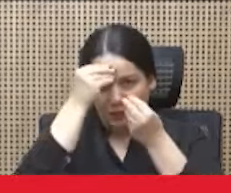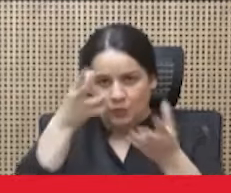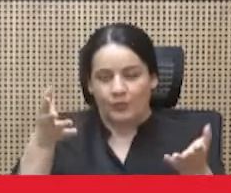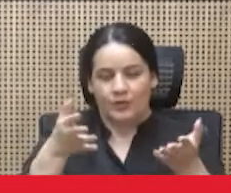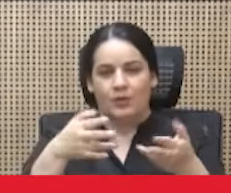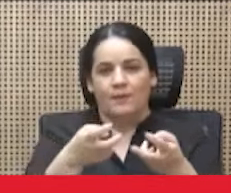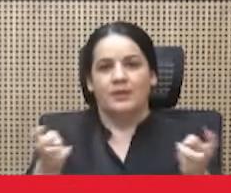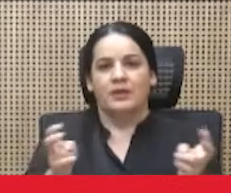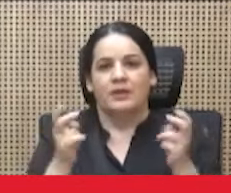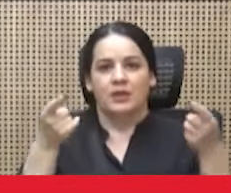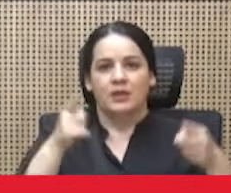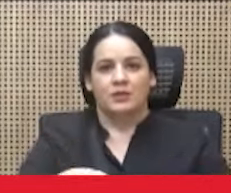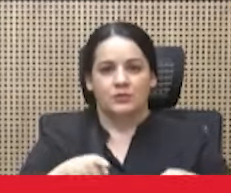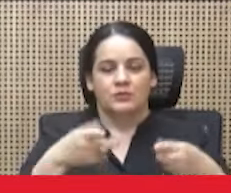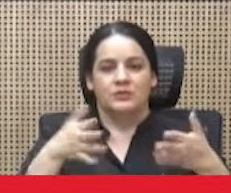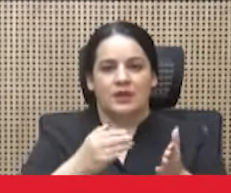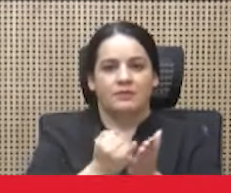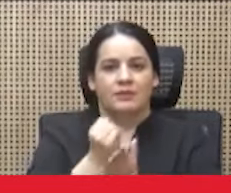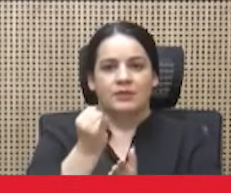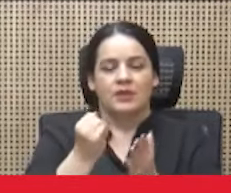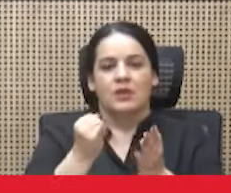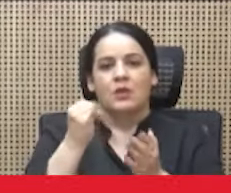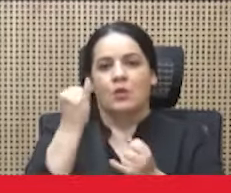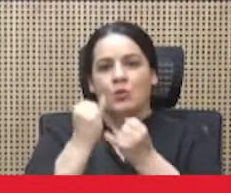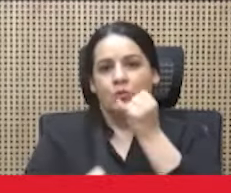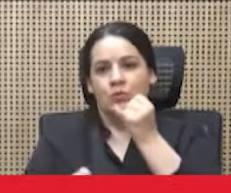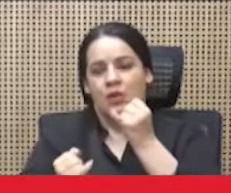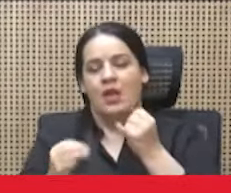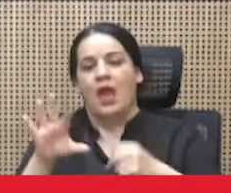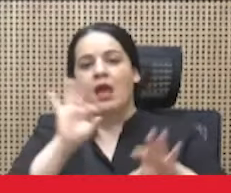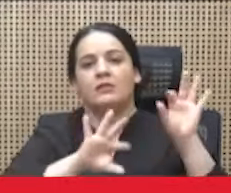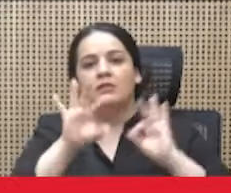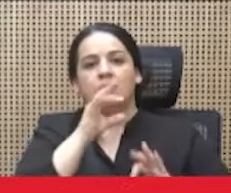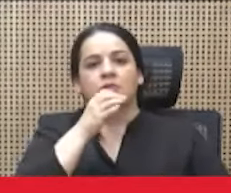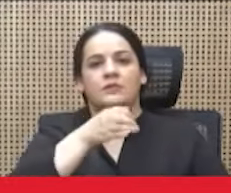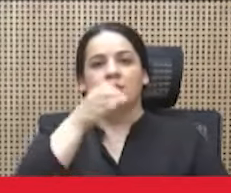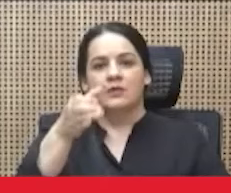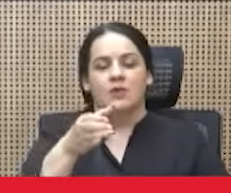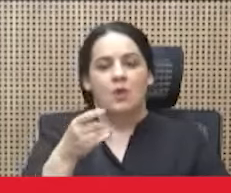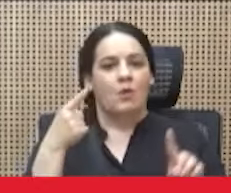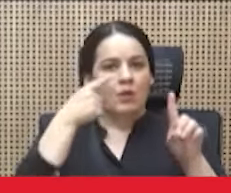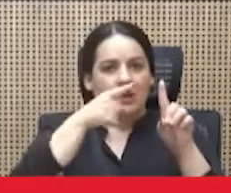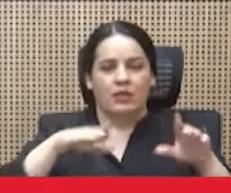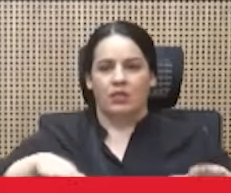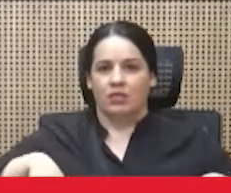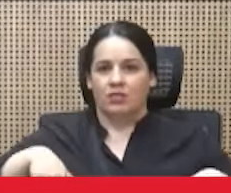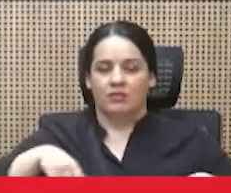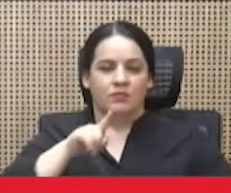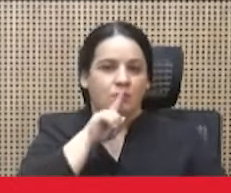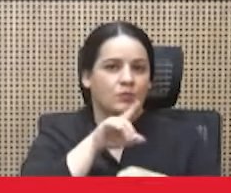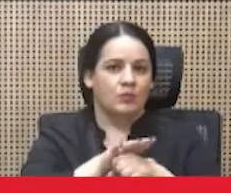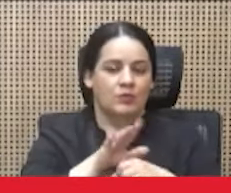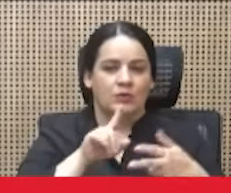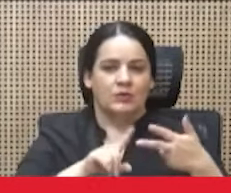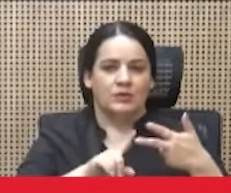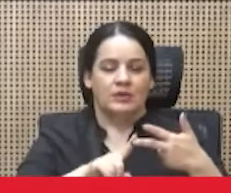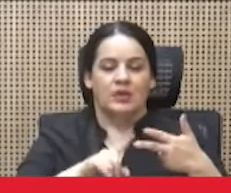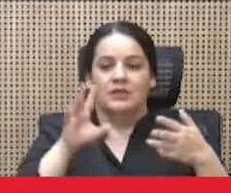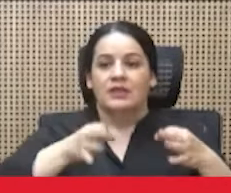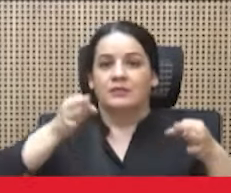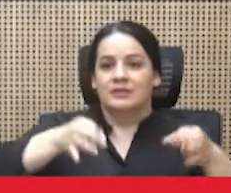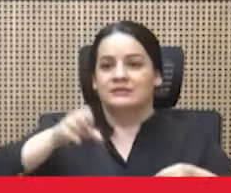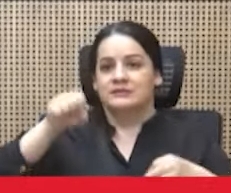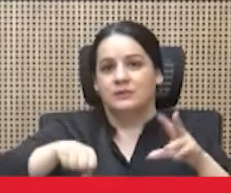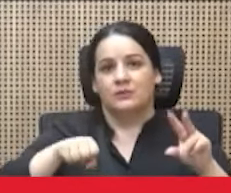sobre los hechos investigados, conclusiones, hallazgos y recomendaciones, objetivo no cumplido. 3, determinar la procedencia o no